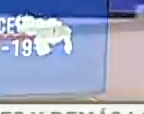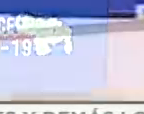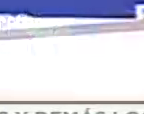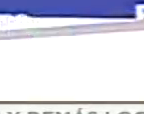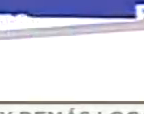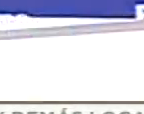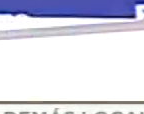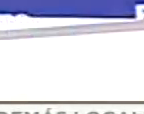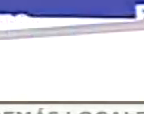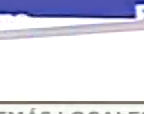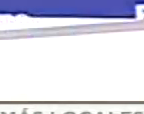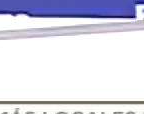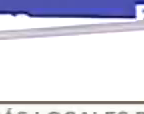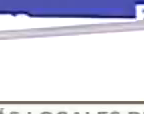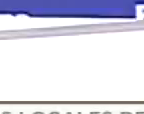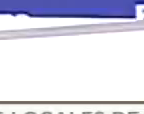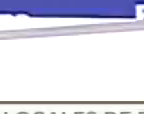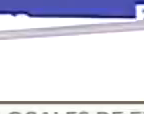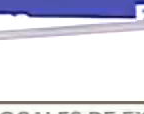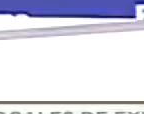todo,